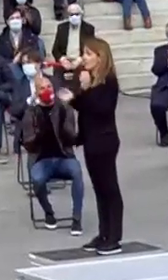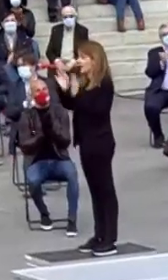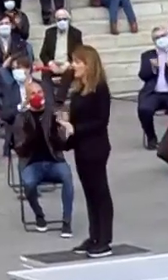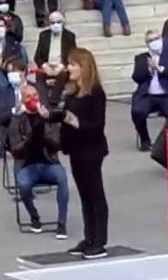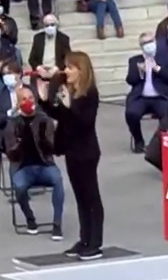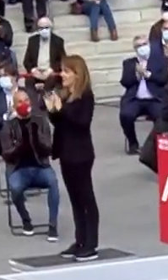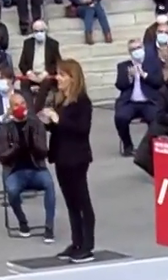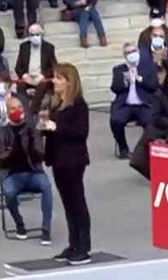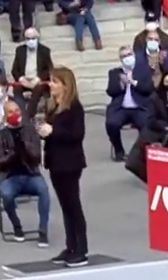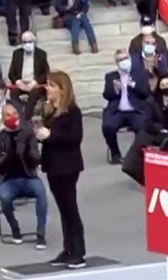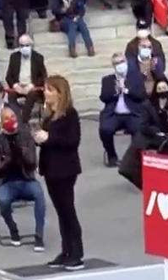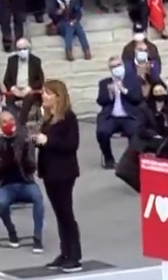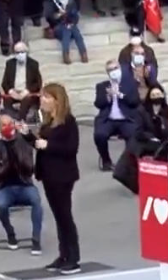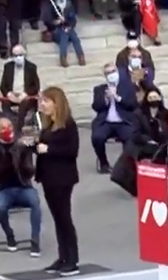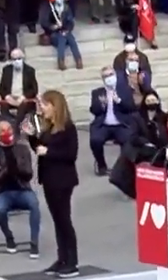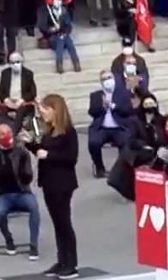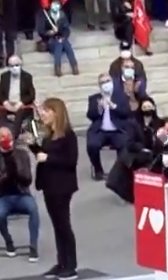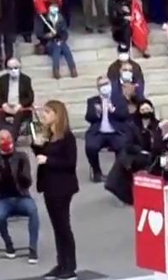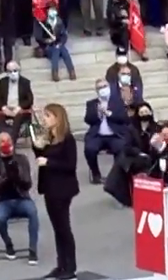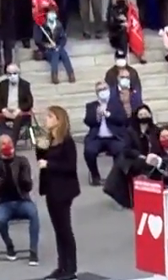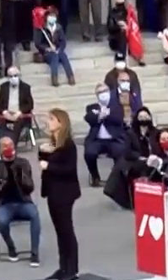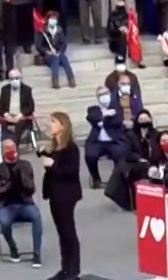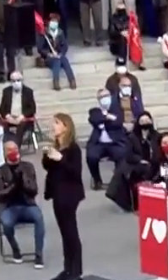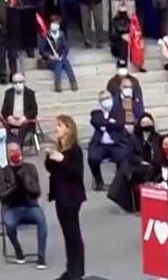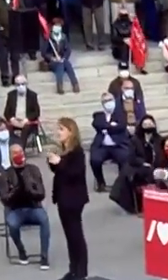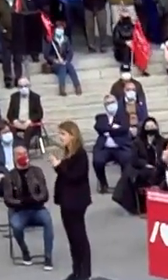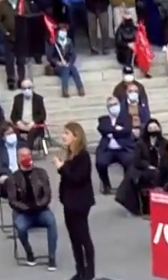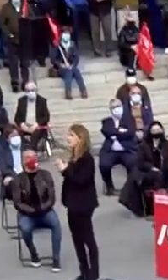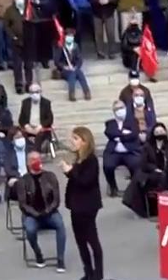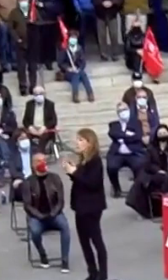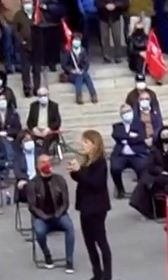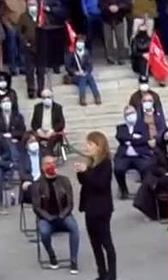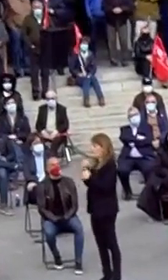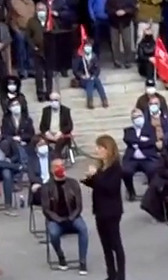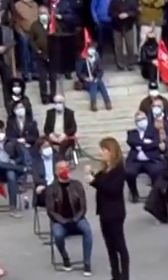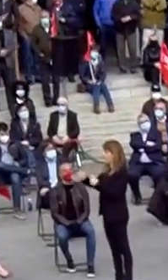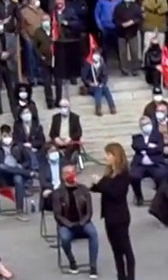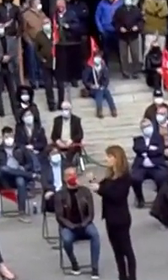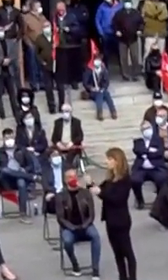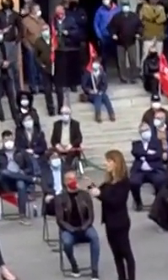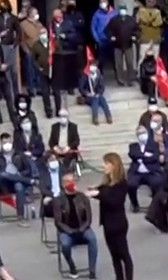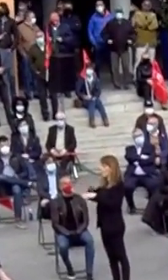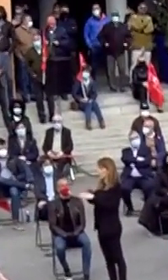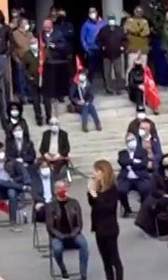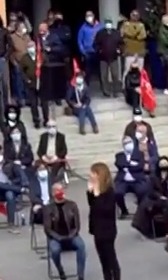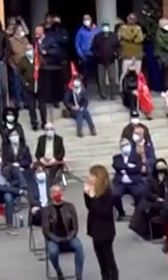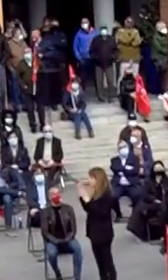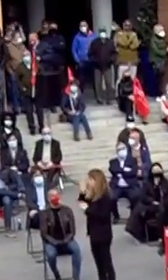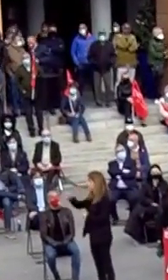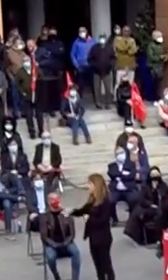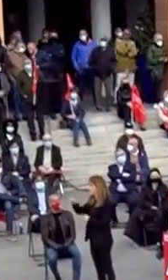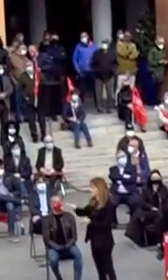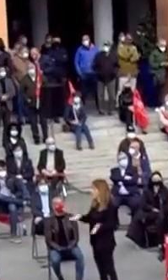y además estoy dispuesto a liderar un proceso que lleve directamente a esa